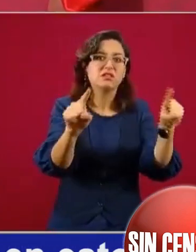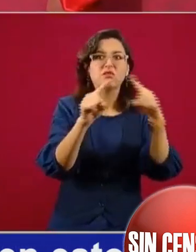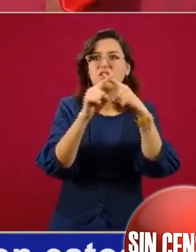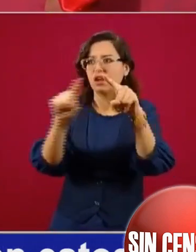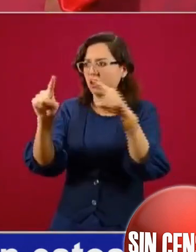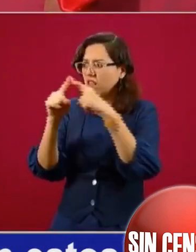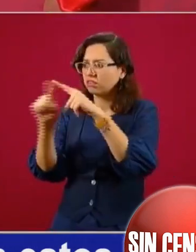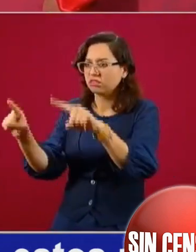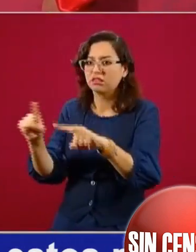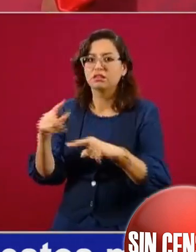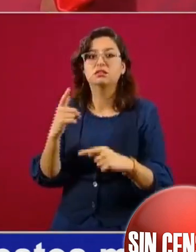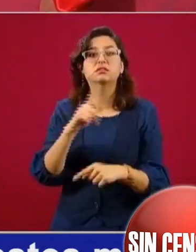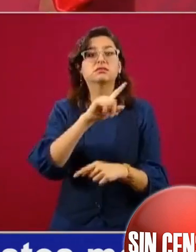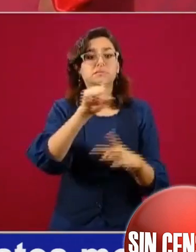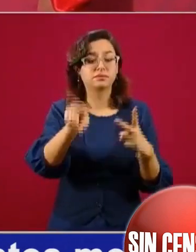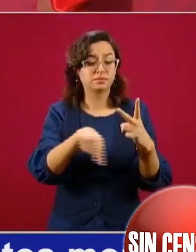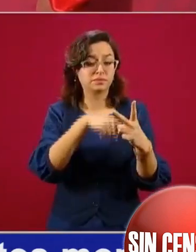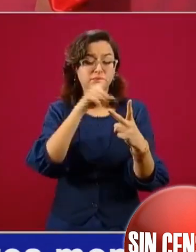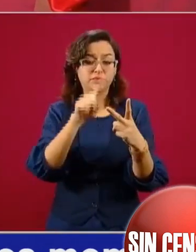porque